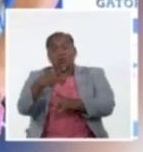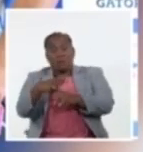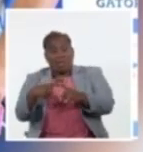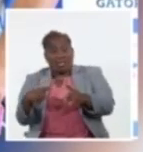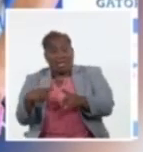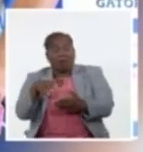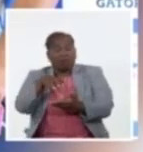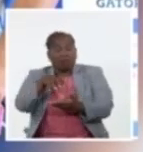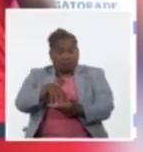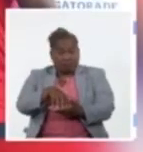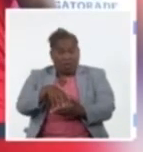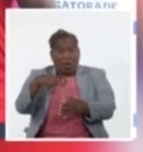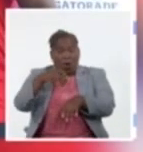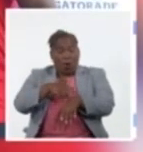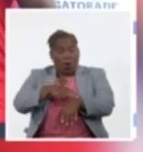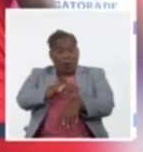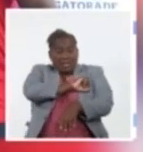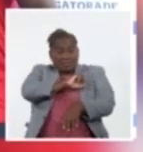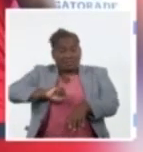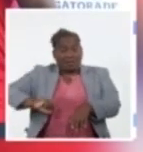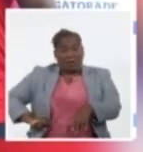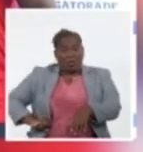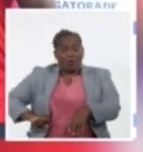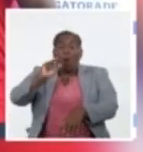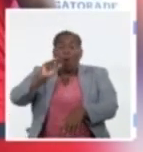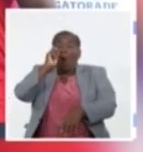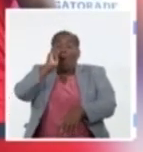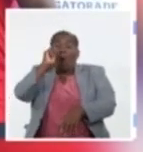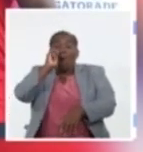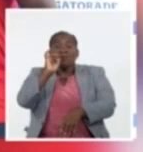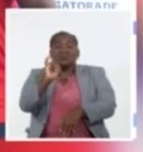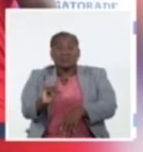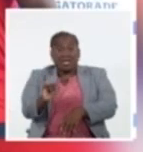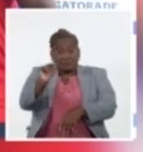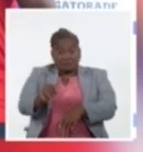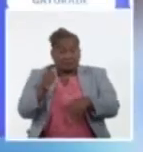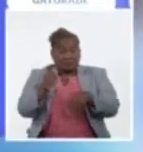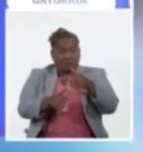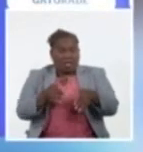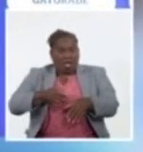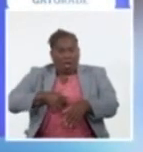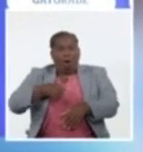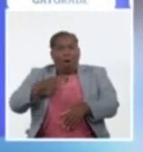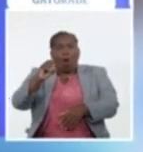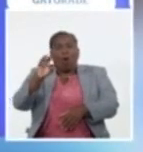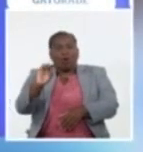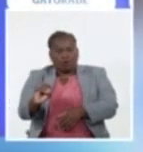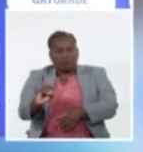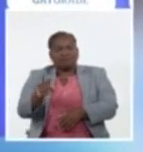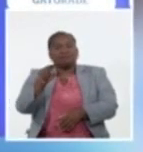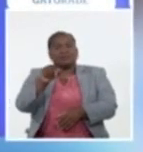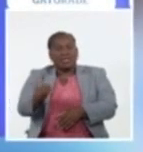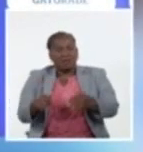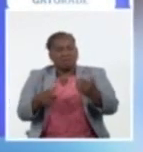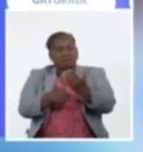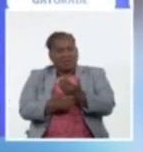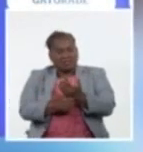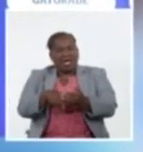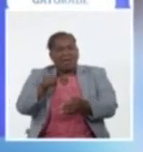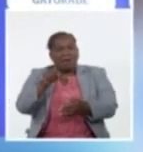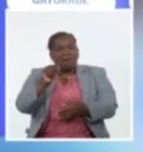local. En el caso de los hombres, los 6 que participaron obtuvieron la medalla de oro y el boleto seguro para